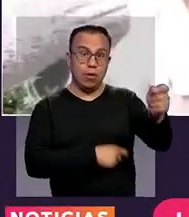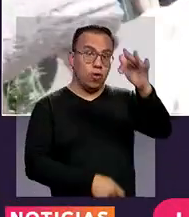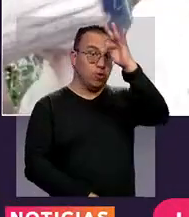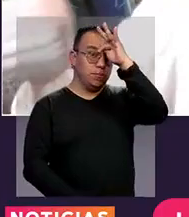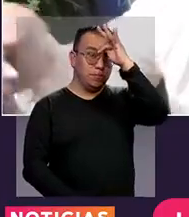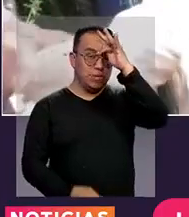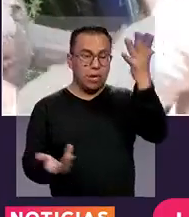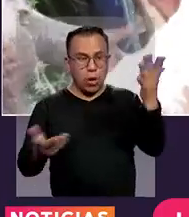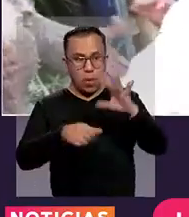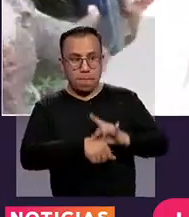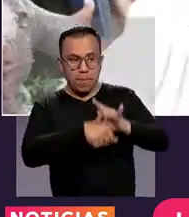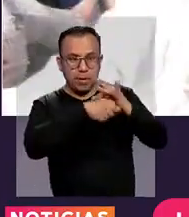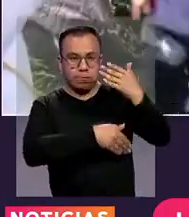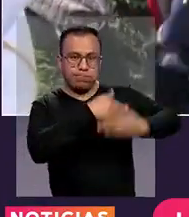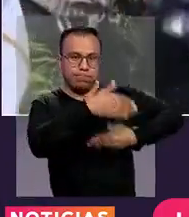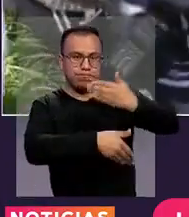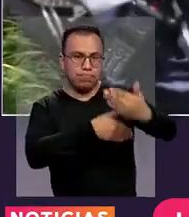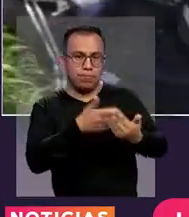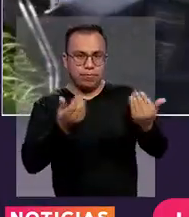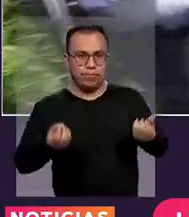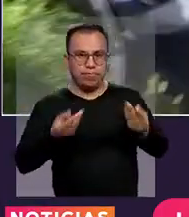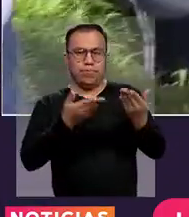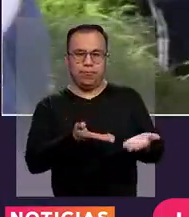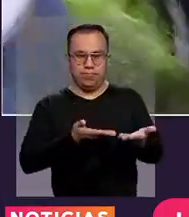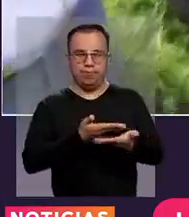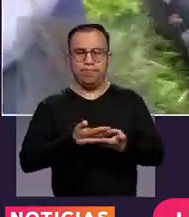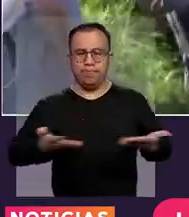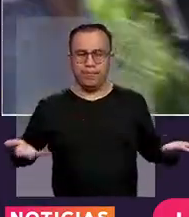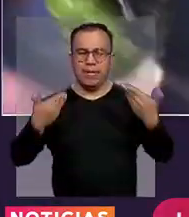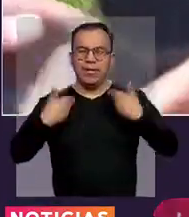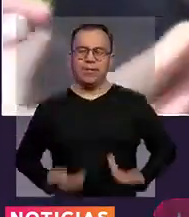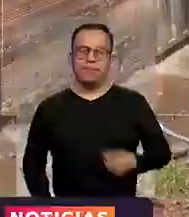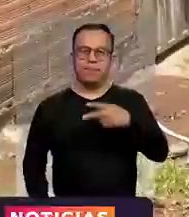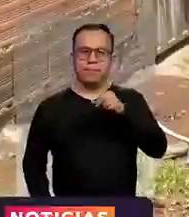centro médico para continuar toda esta oferta institucional. Andrés Zapata, Noticias Capital.